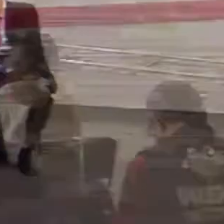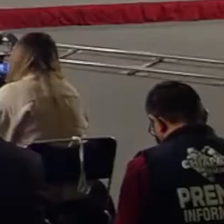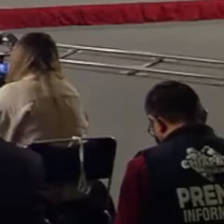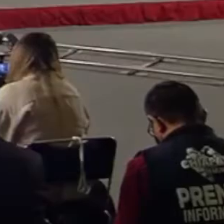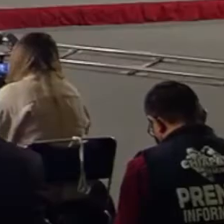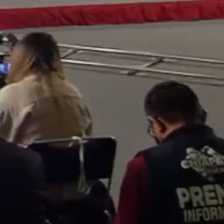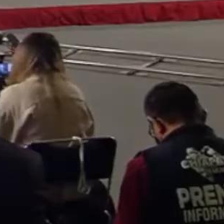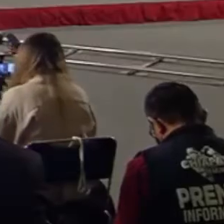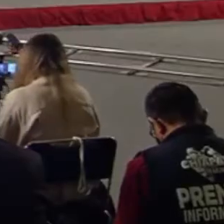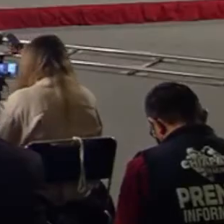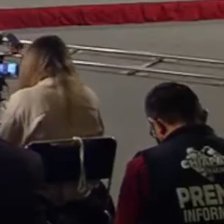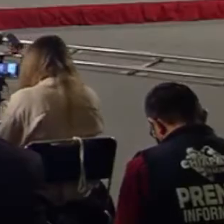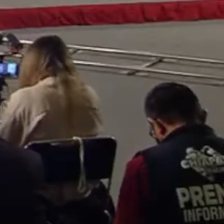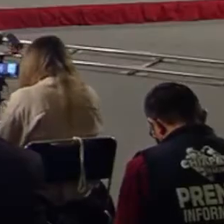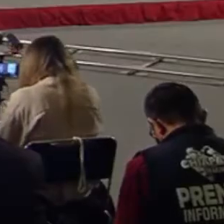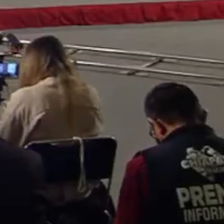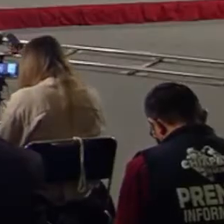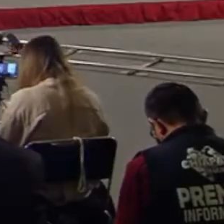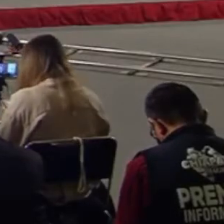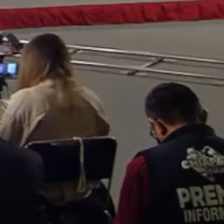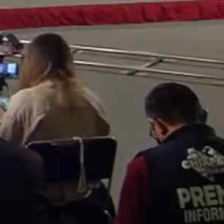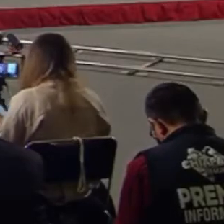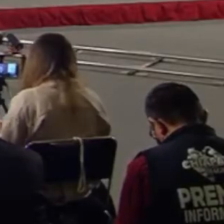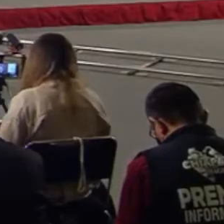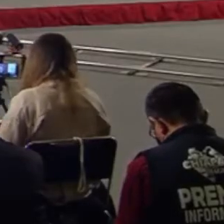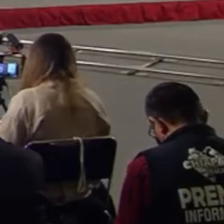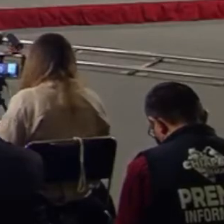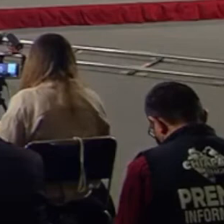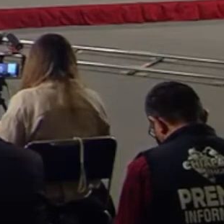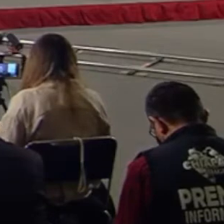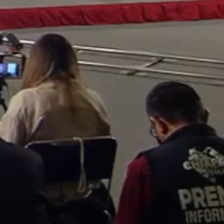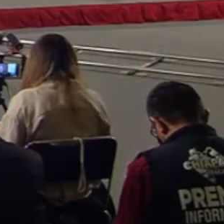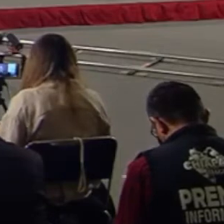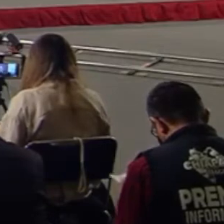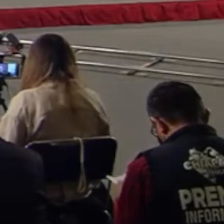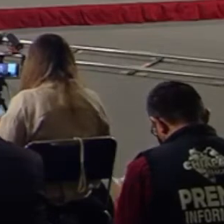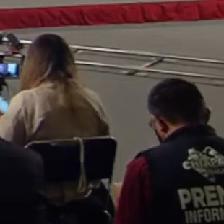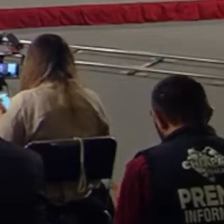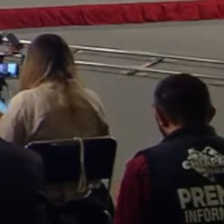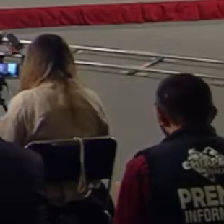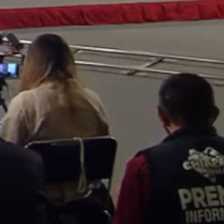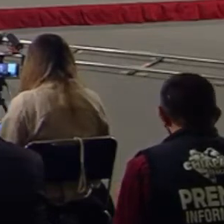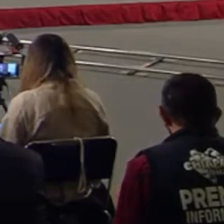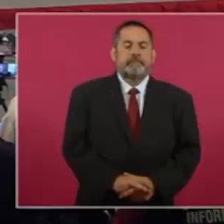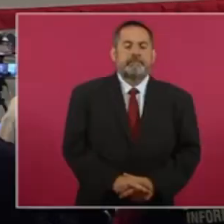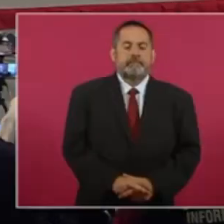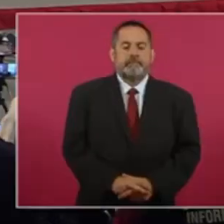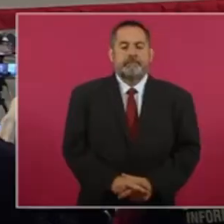informar, como lo hacemos los jueves, sobre los casos